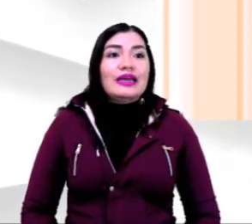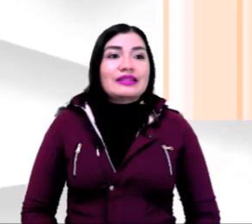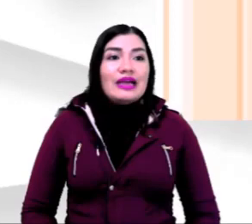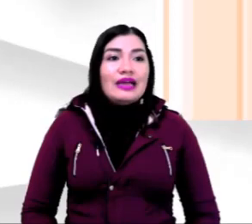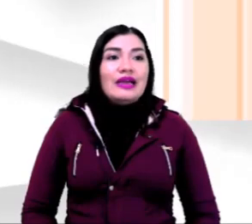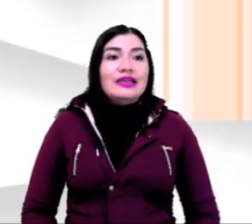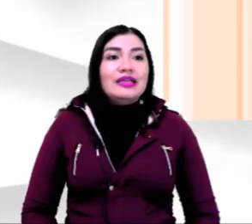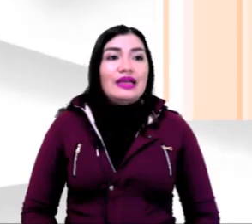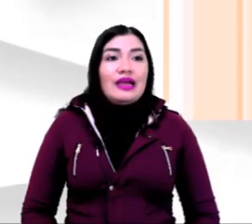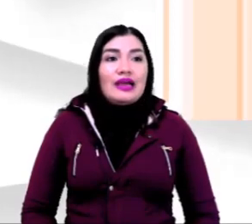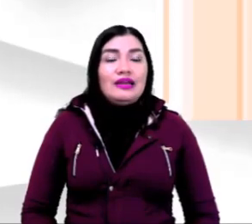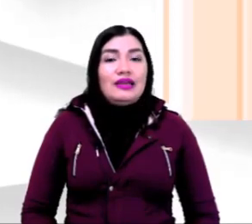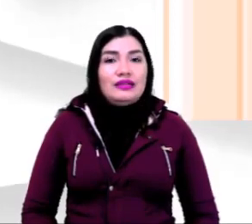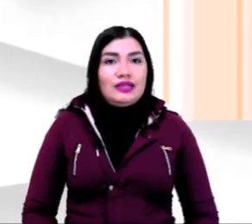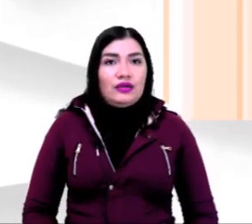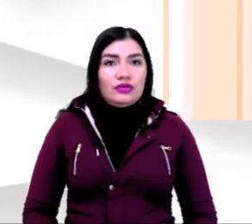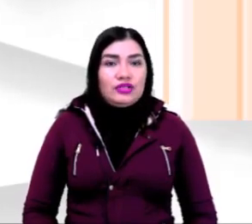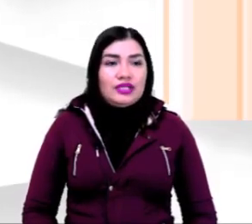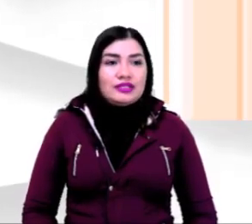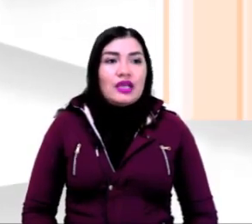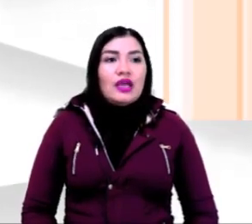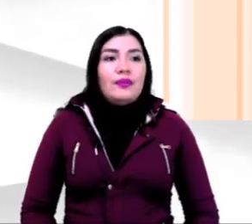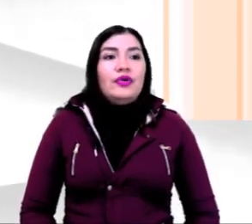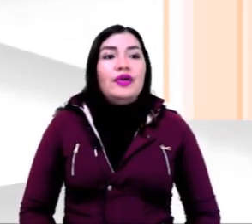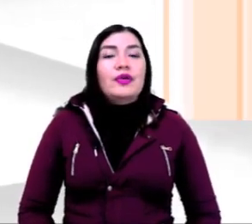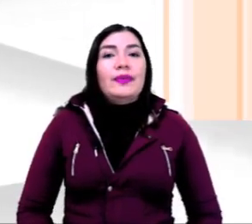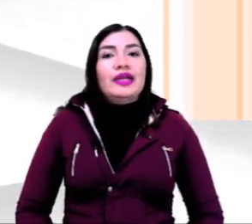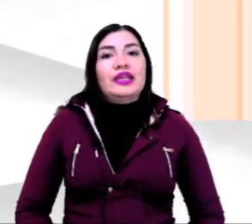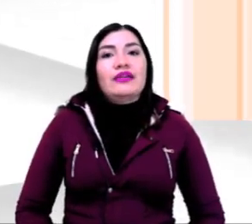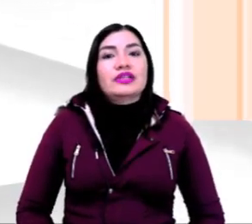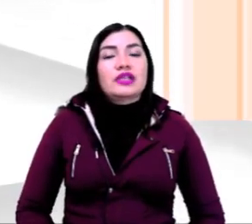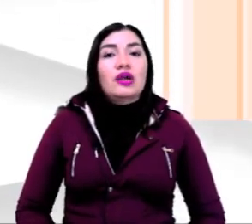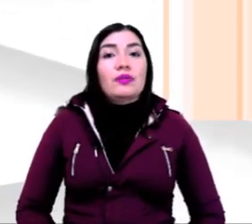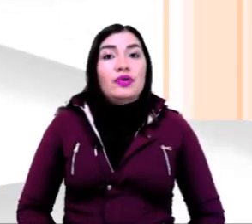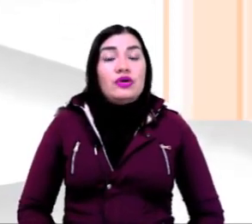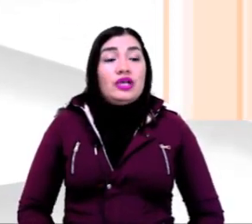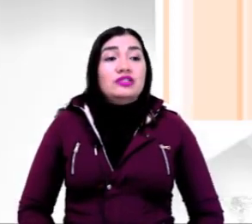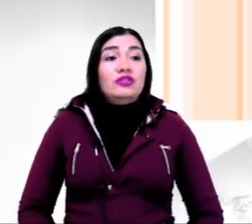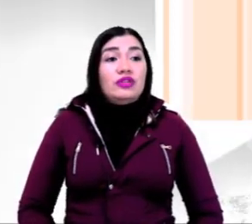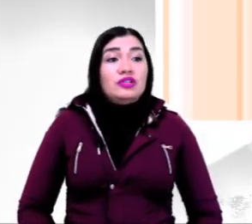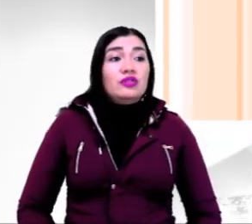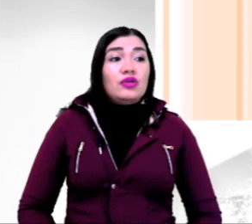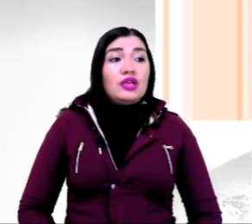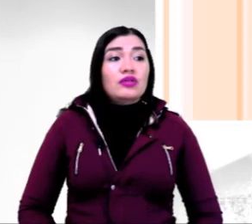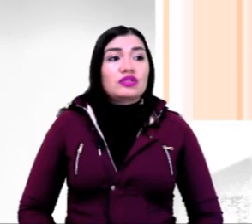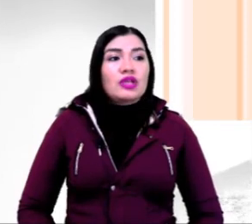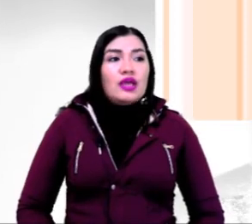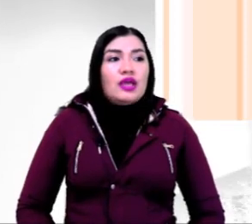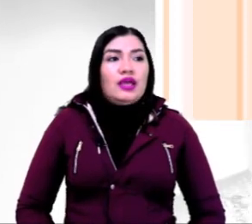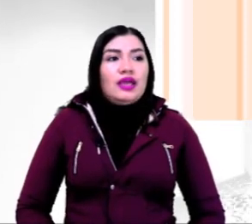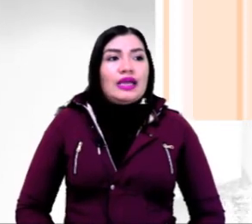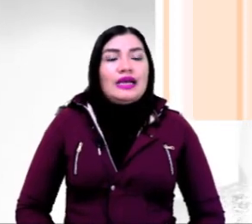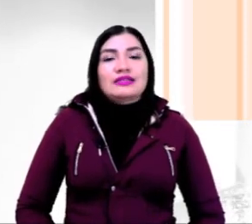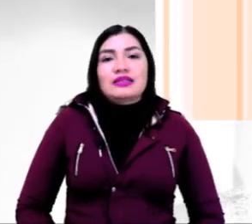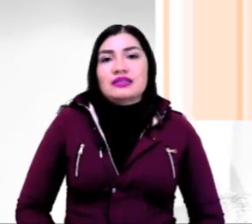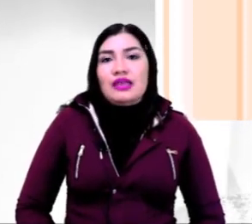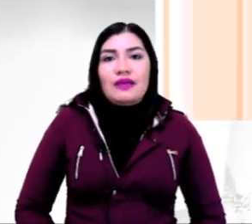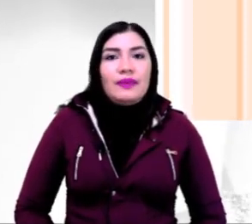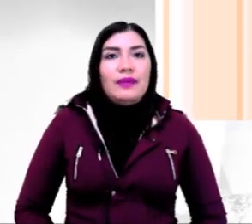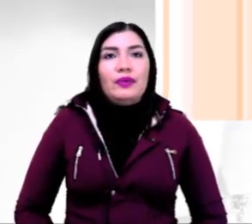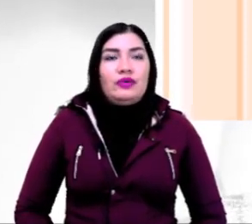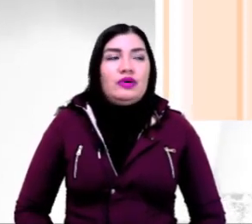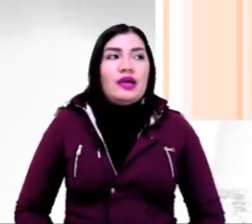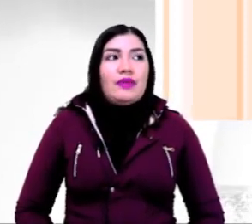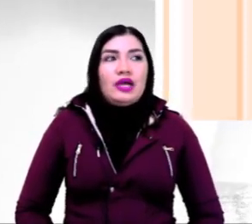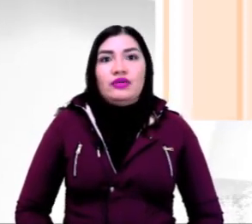y la tala ilegal, entre otras. Podemos ver que a veces los bosques son destruidos casi